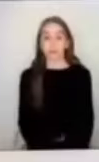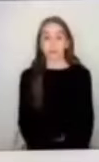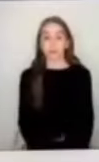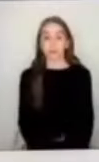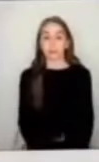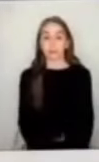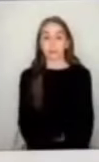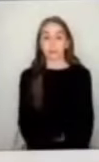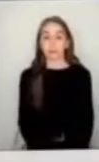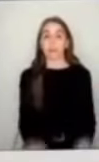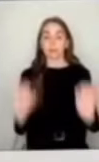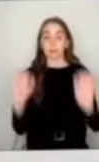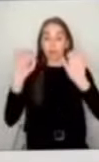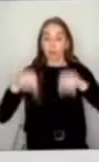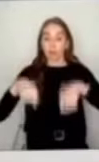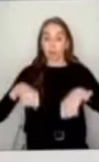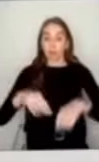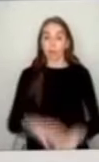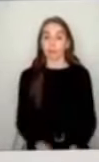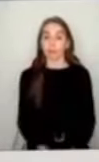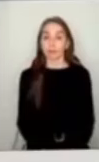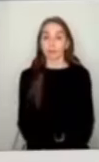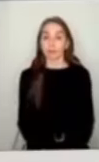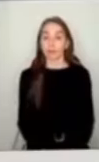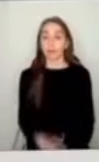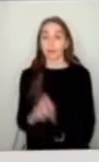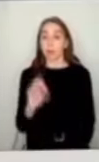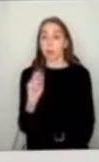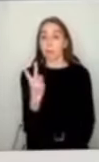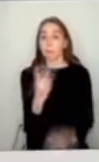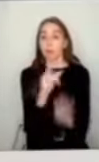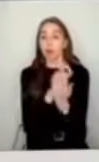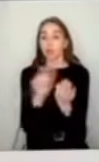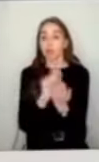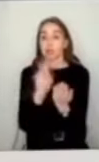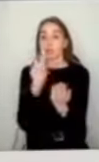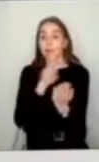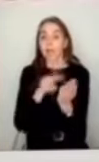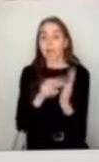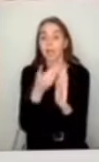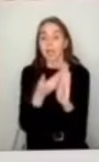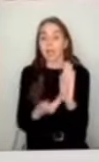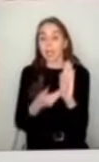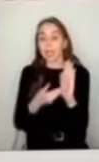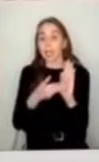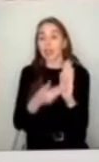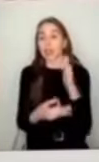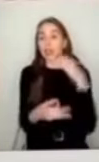Aprobado. El prosecretario procederá a dar lectura al documento.